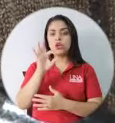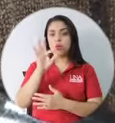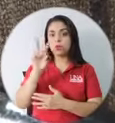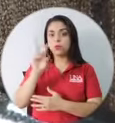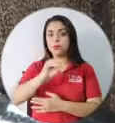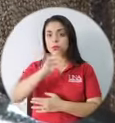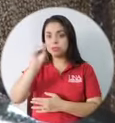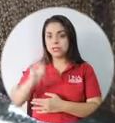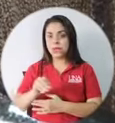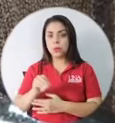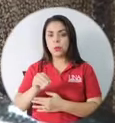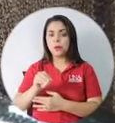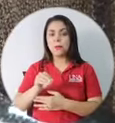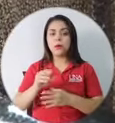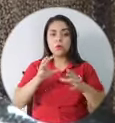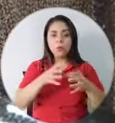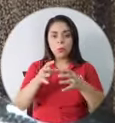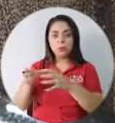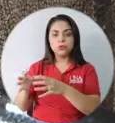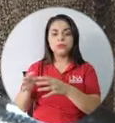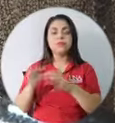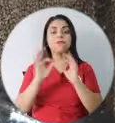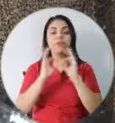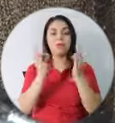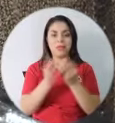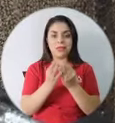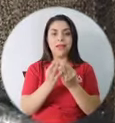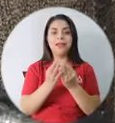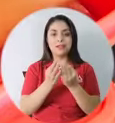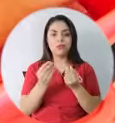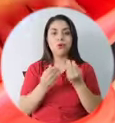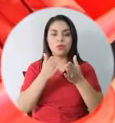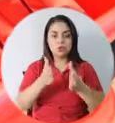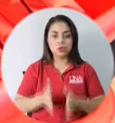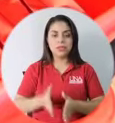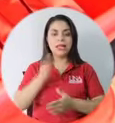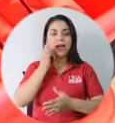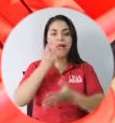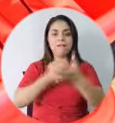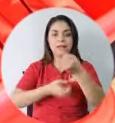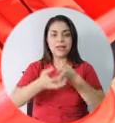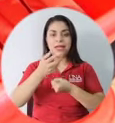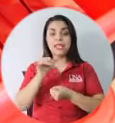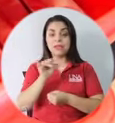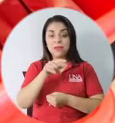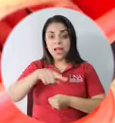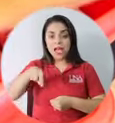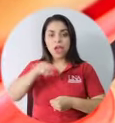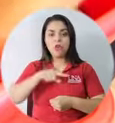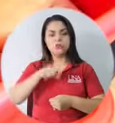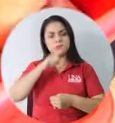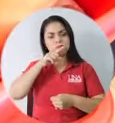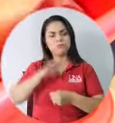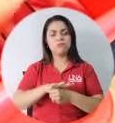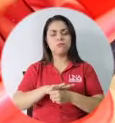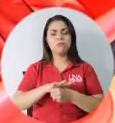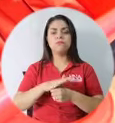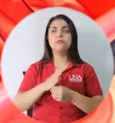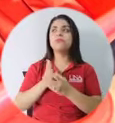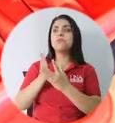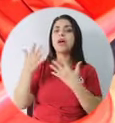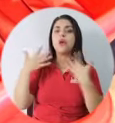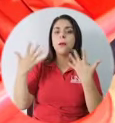pequeños productores de café y su familia. Entonces representa un grupo familiar, pero además un grupo familiar que se encuentra comprometido con el medio ambiente y las buenas